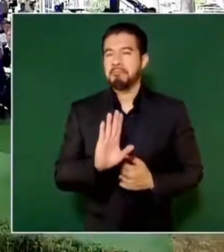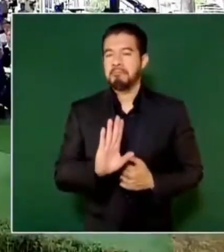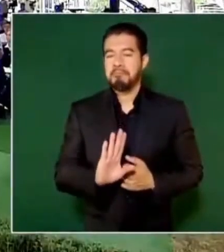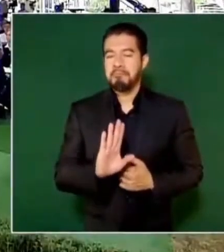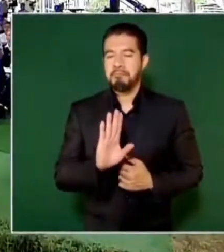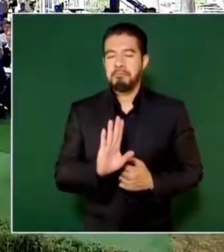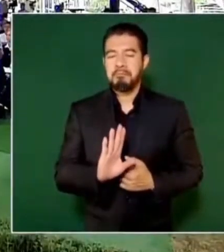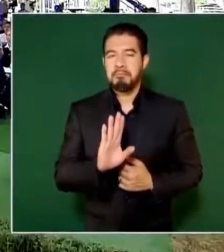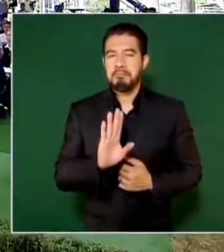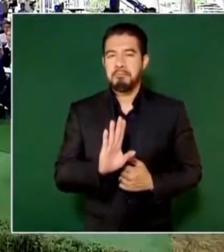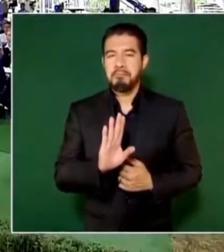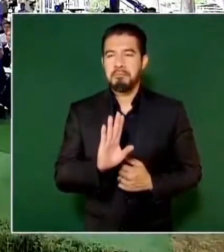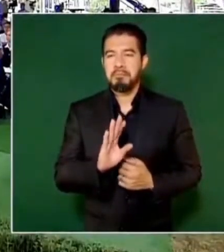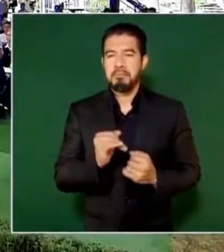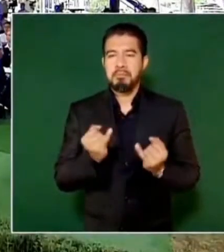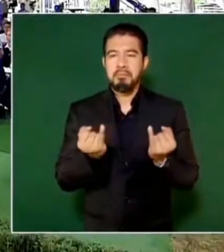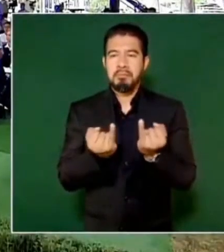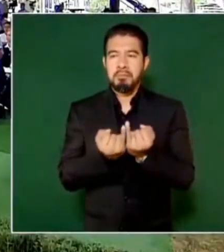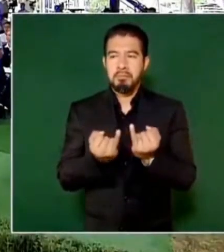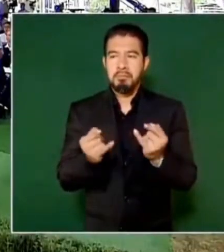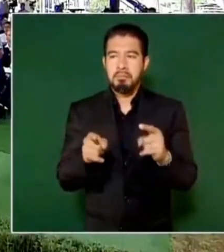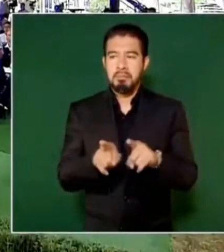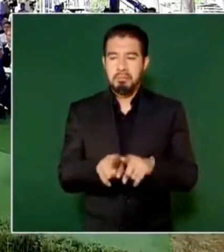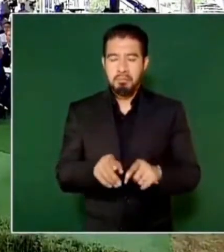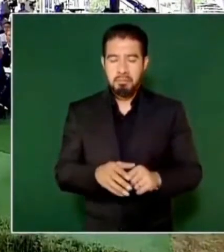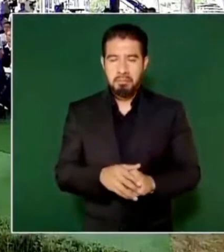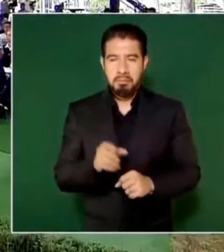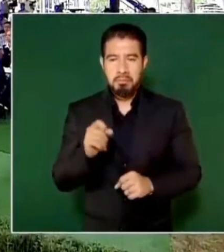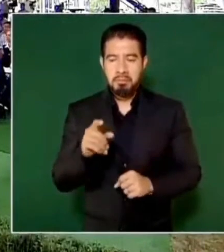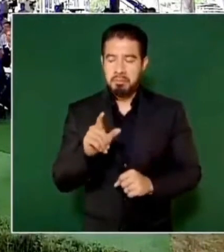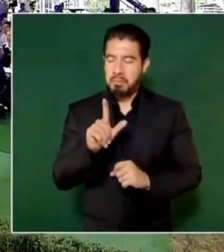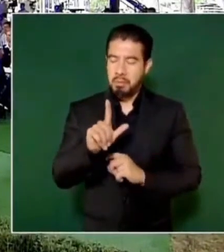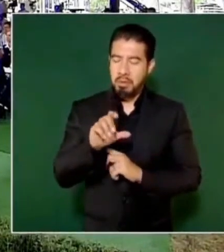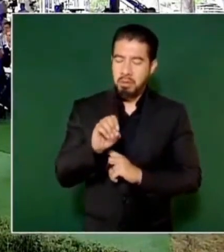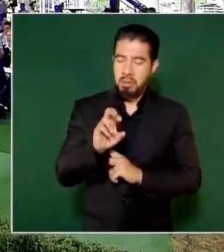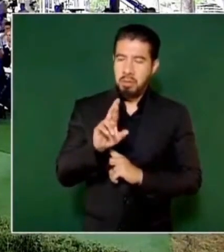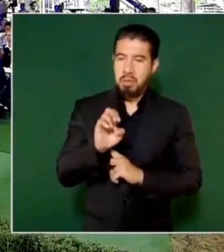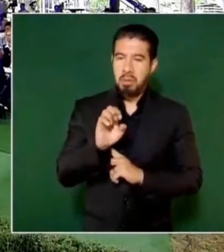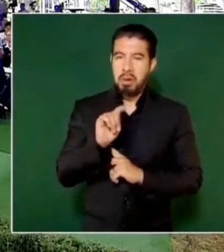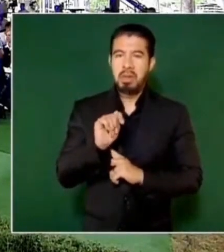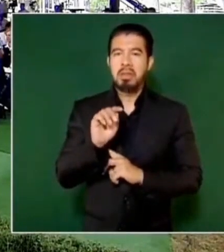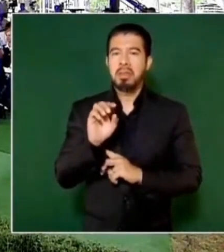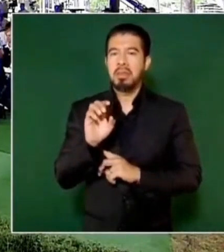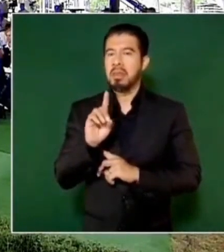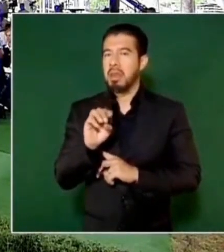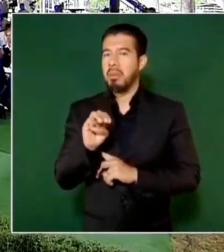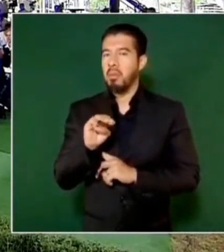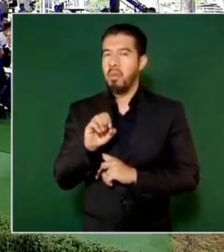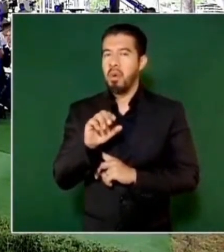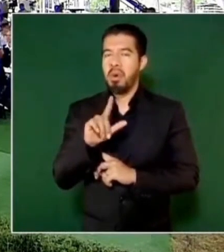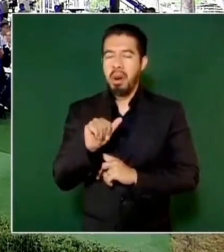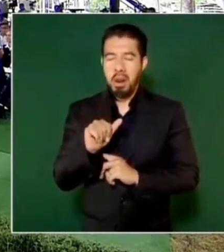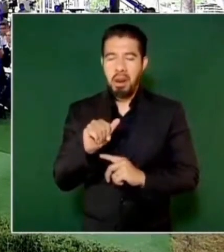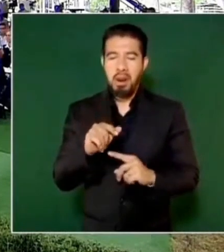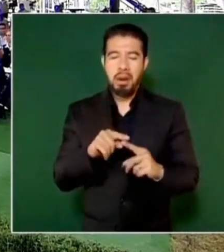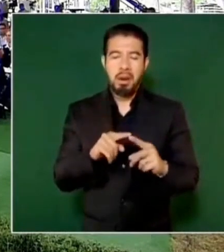llegó a pasar con Flores de Mola, que eran tan